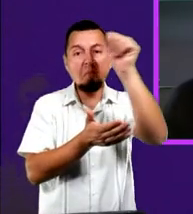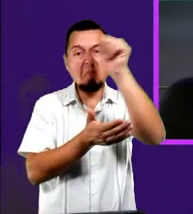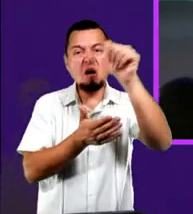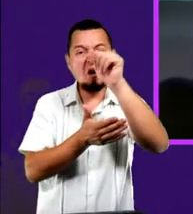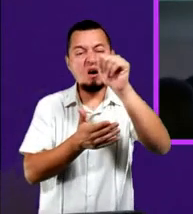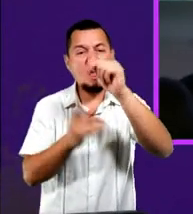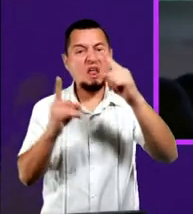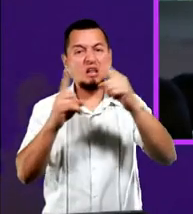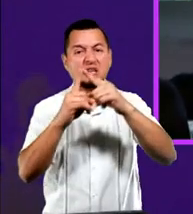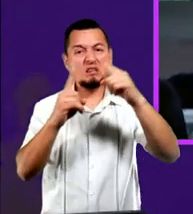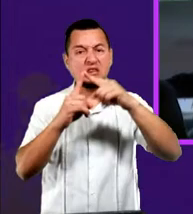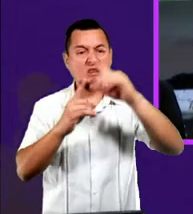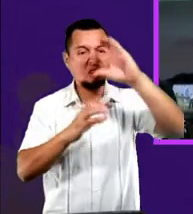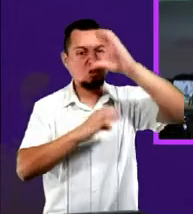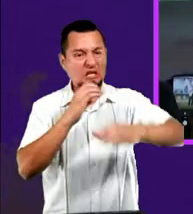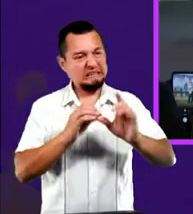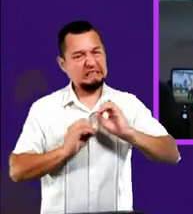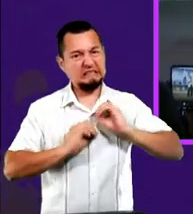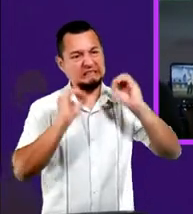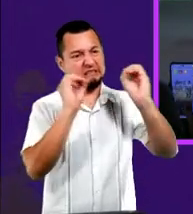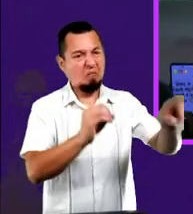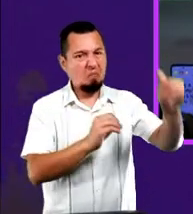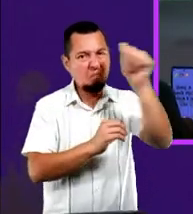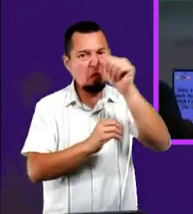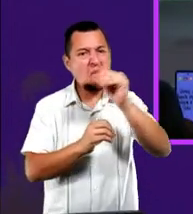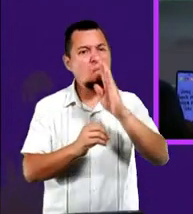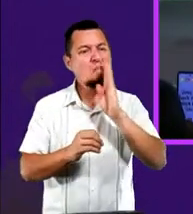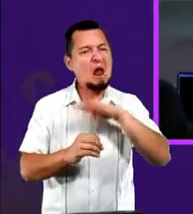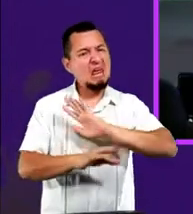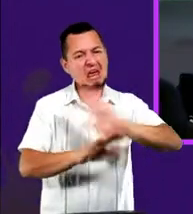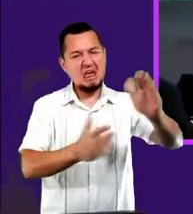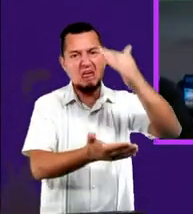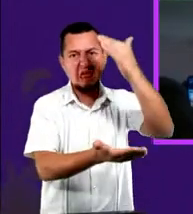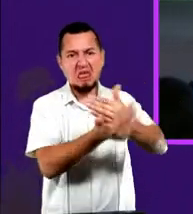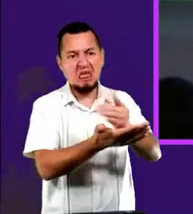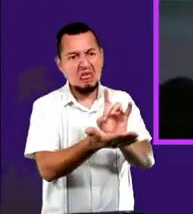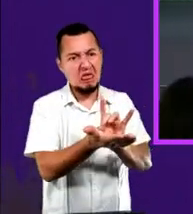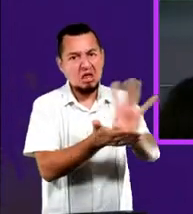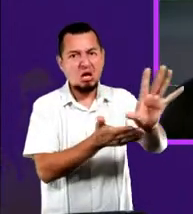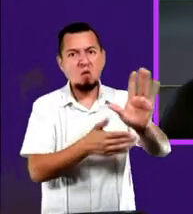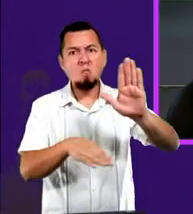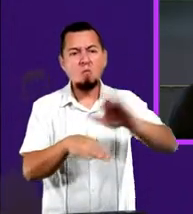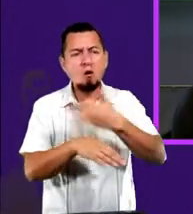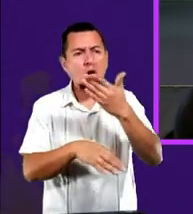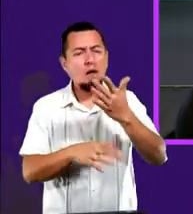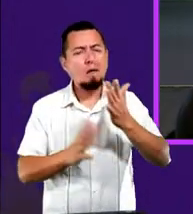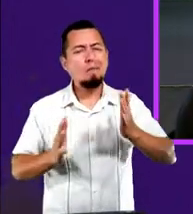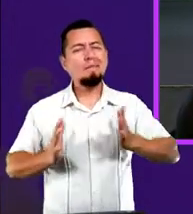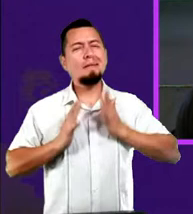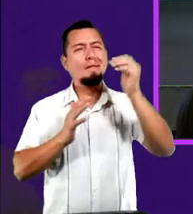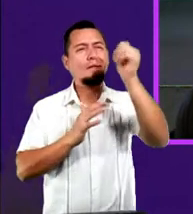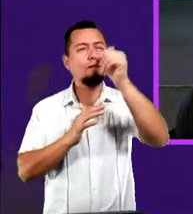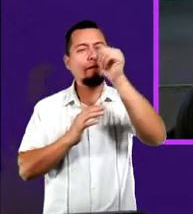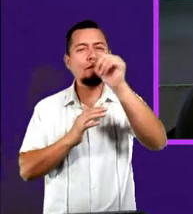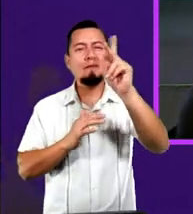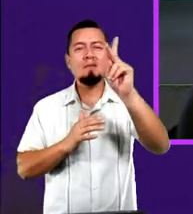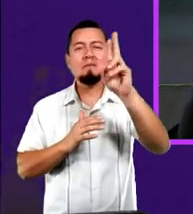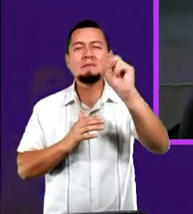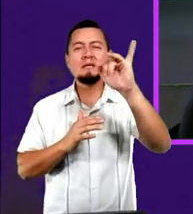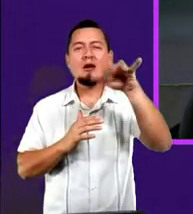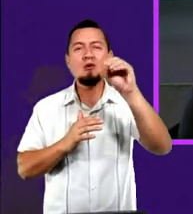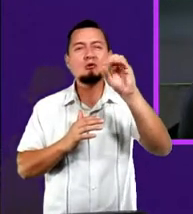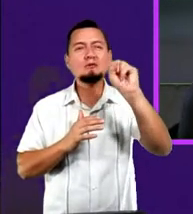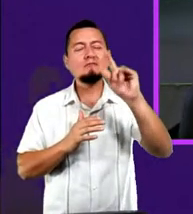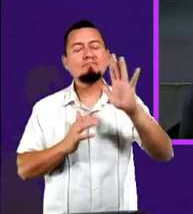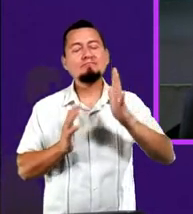Murió anatematizado, también murió vilipendiado, muy calumniado, Y cuando